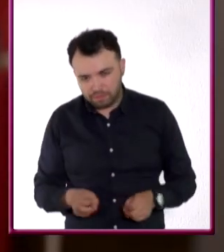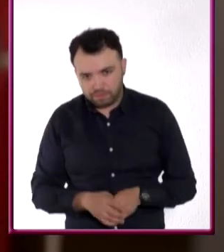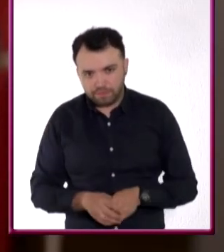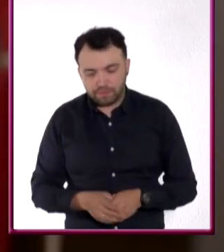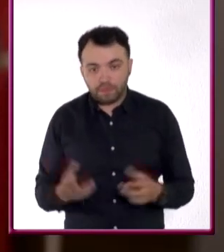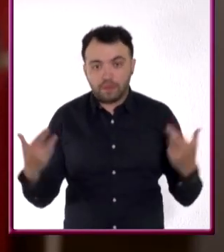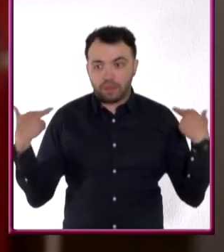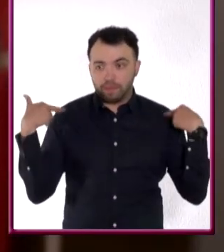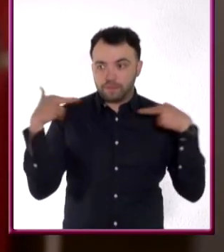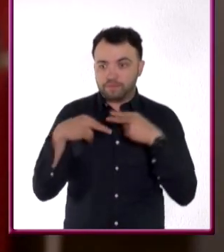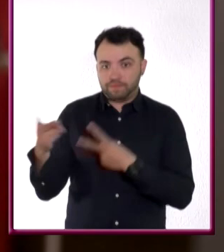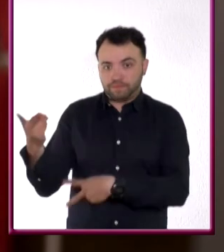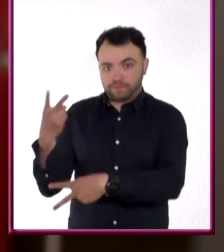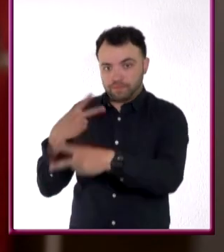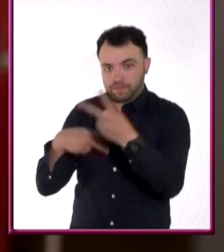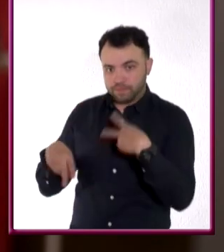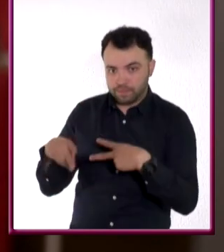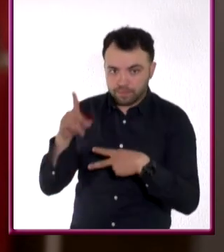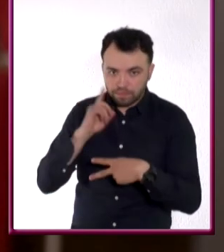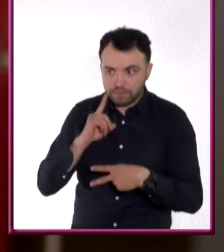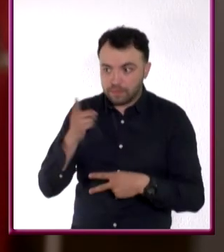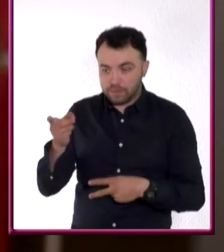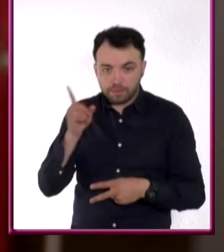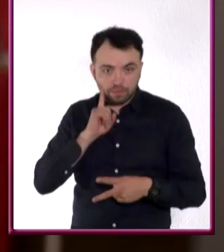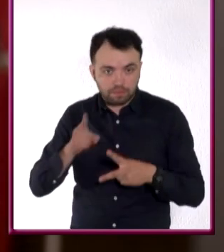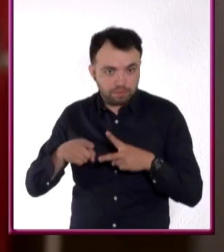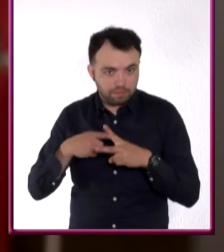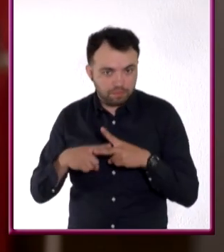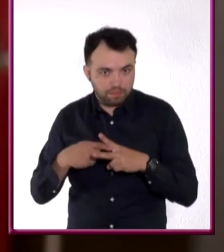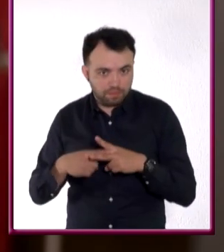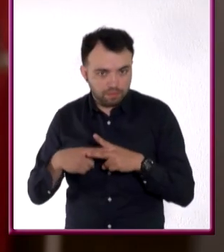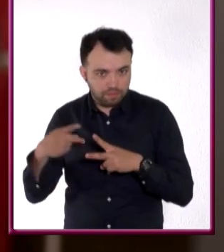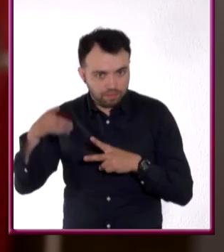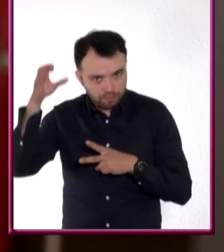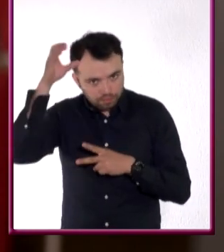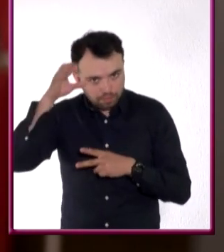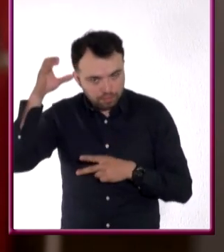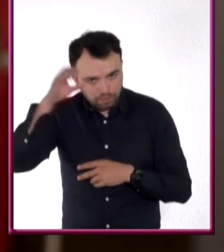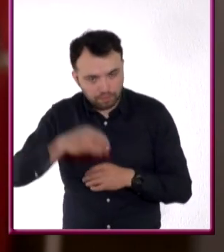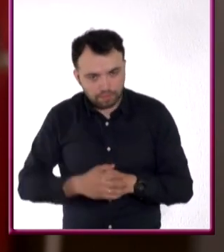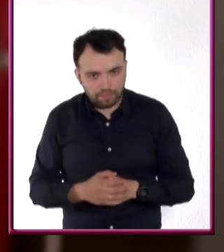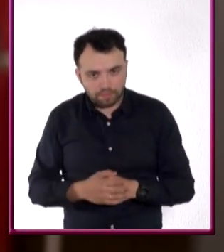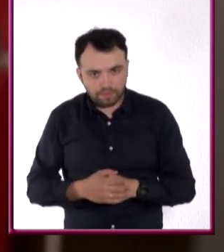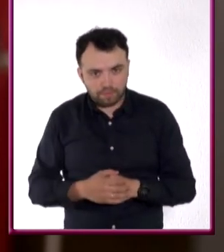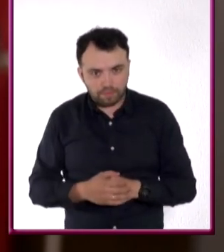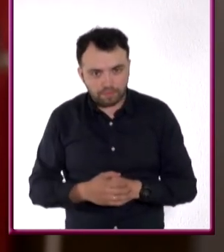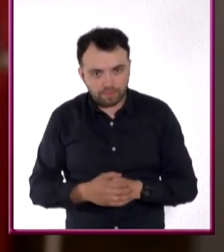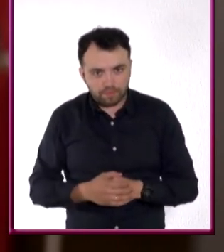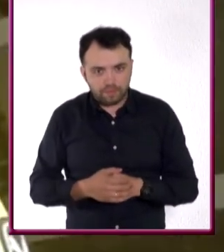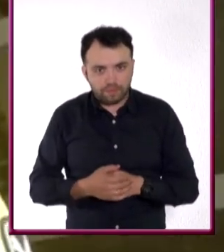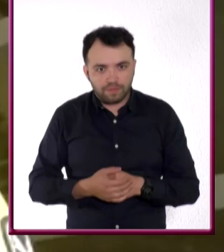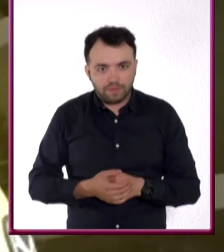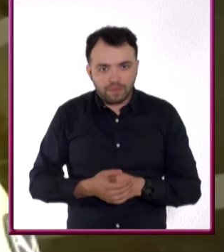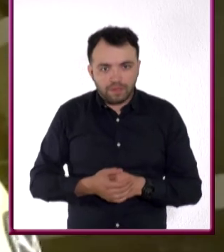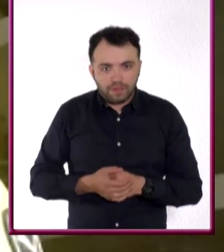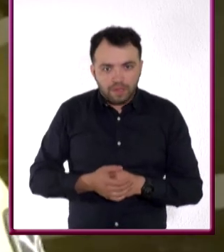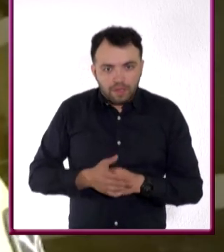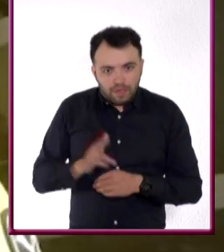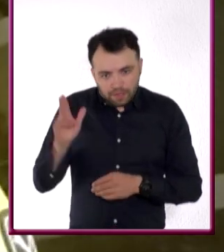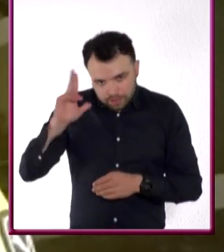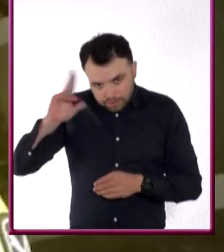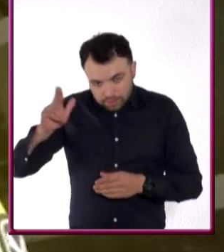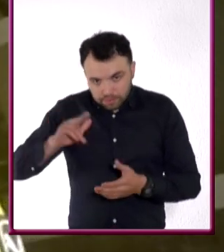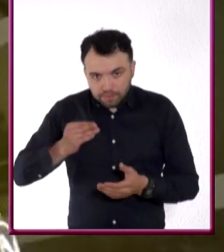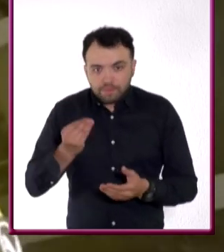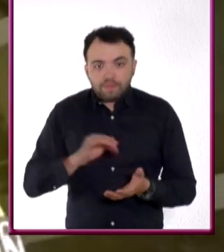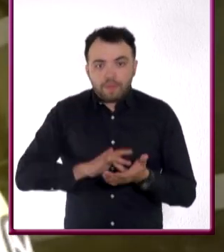la maestra Natalia Mantilla Beniers. Ella es matemática de la Facultad de Ciencias. ¿Qué tal, Natalia? Buenos días. Muchas gracias. Bien,